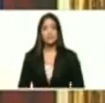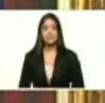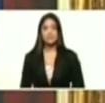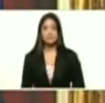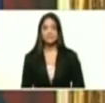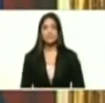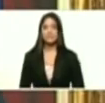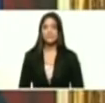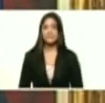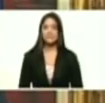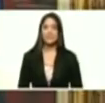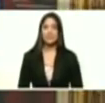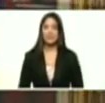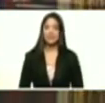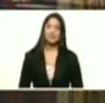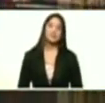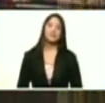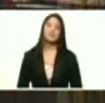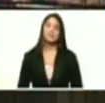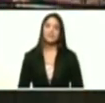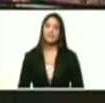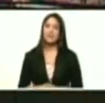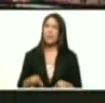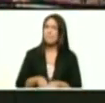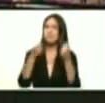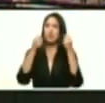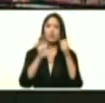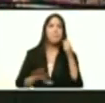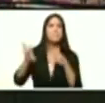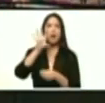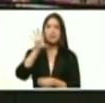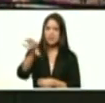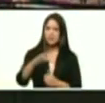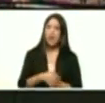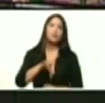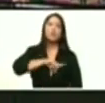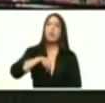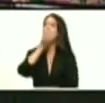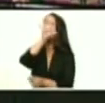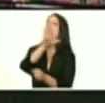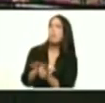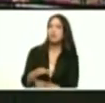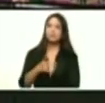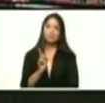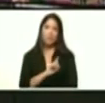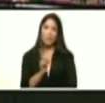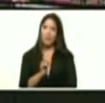Están destruyendo su país, abajo. A nosotros no nos va a callar la voz que yo tengo.